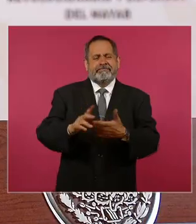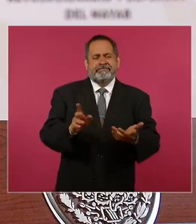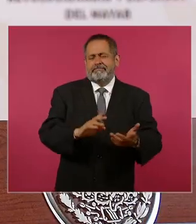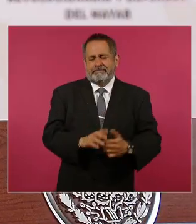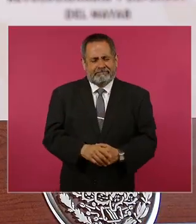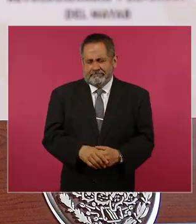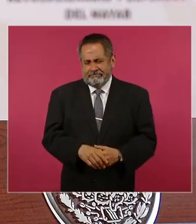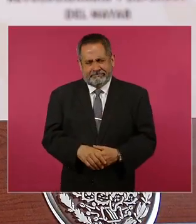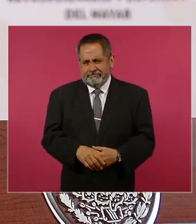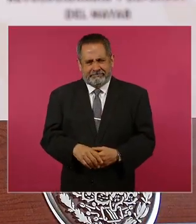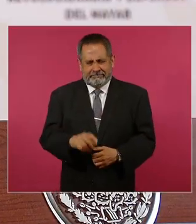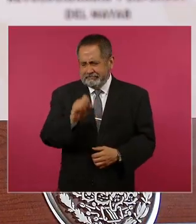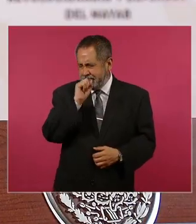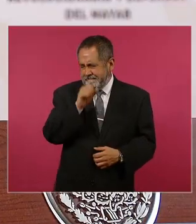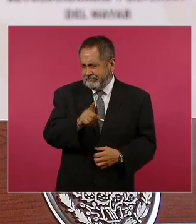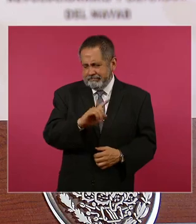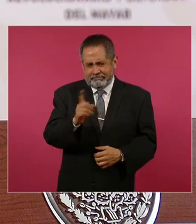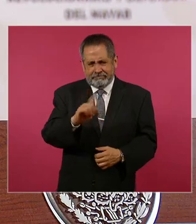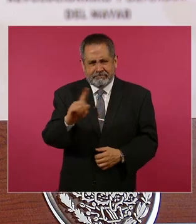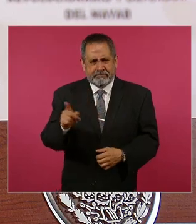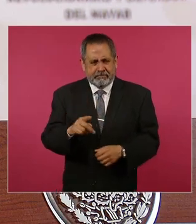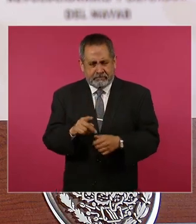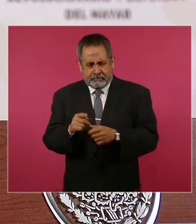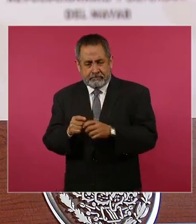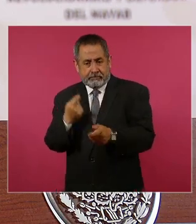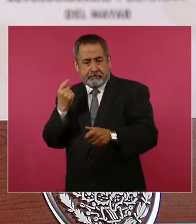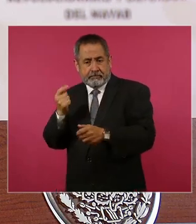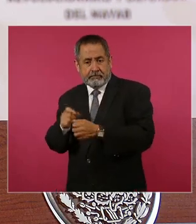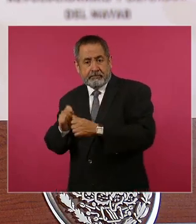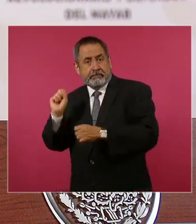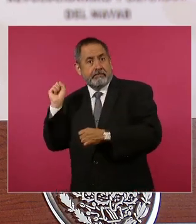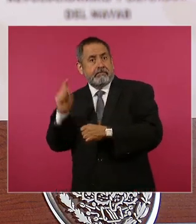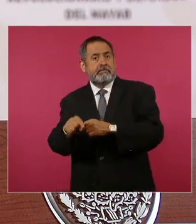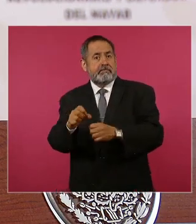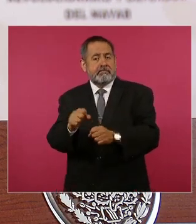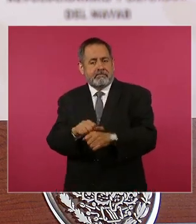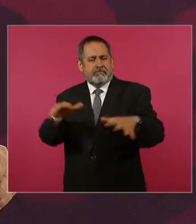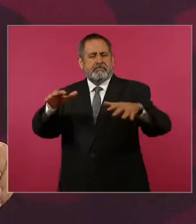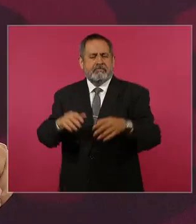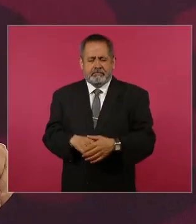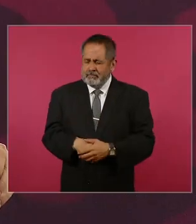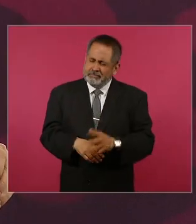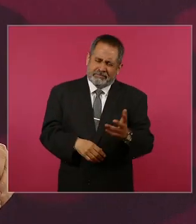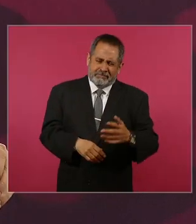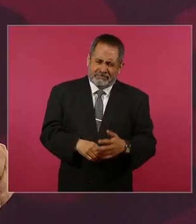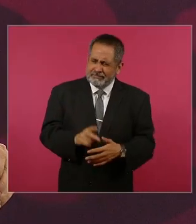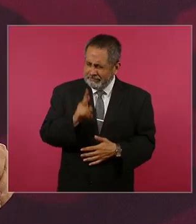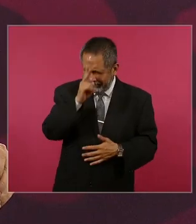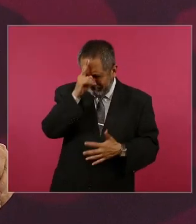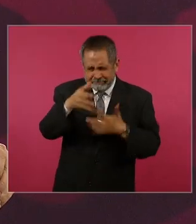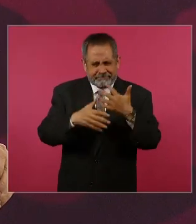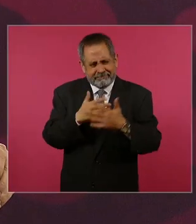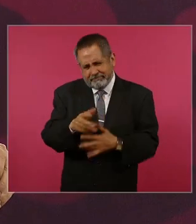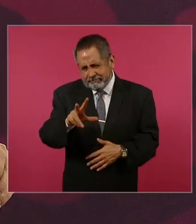Tampoco lo de las bombas, no a la violencia.